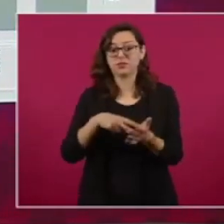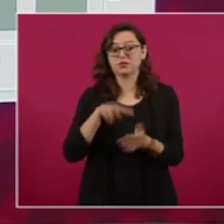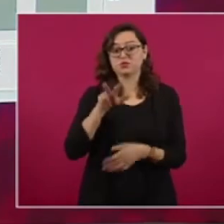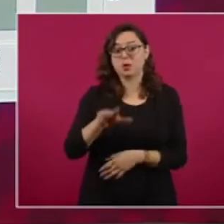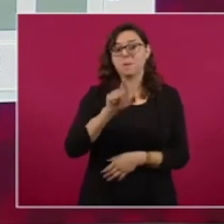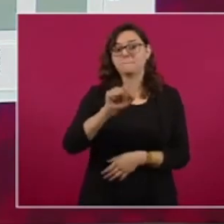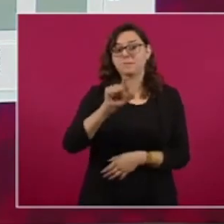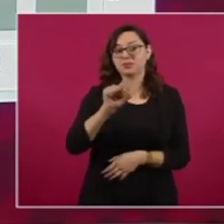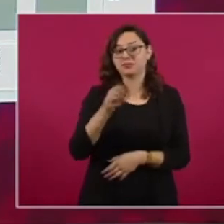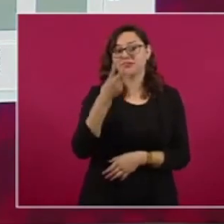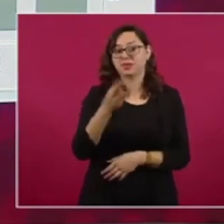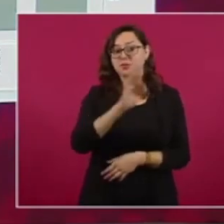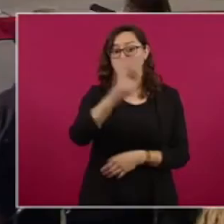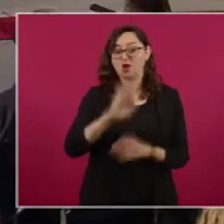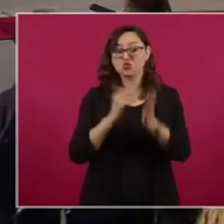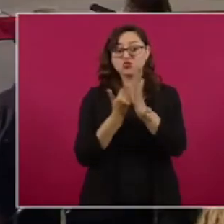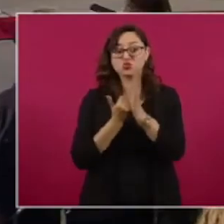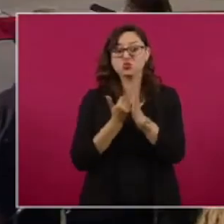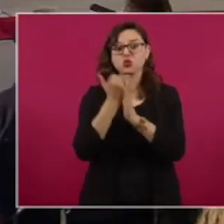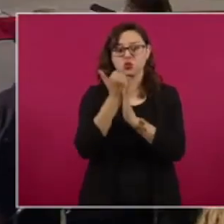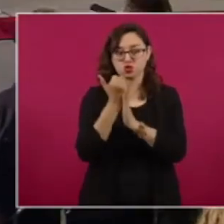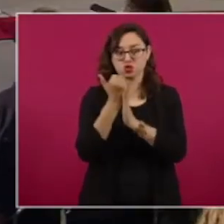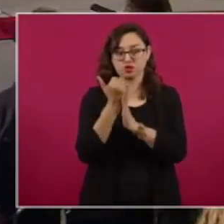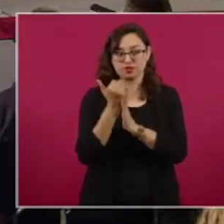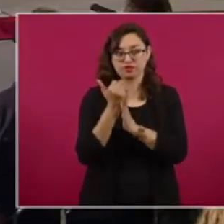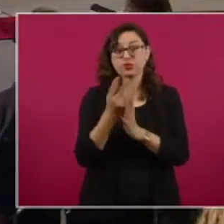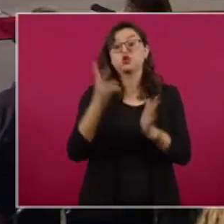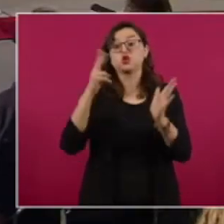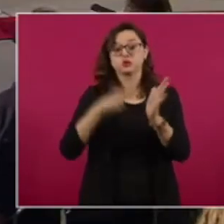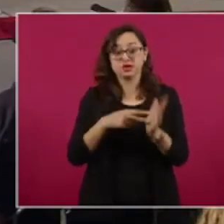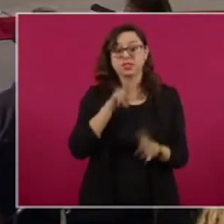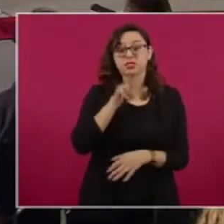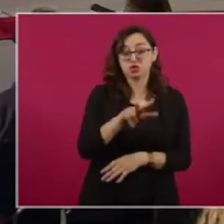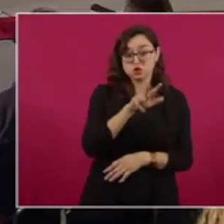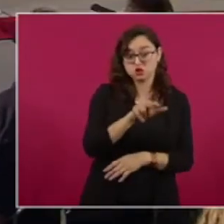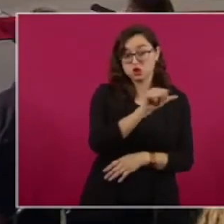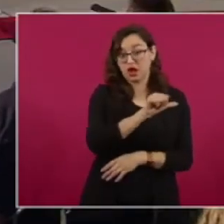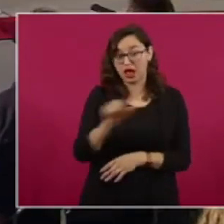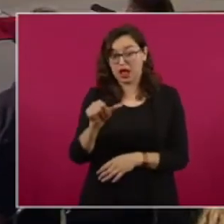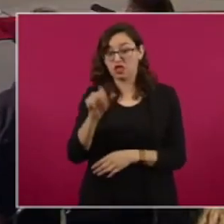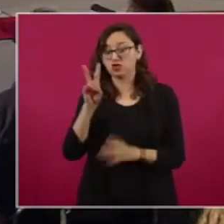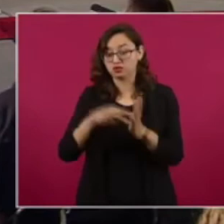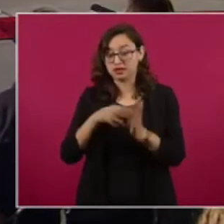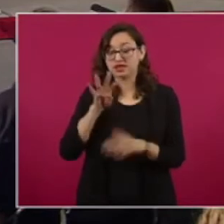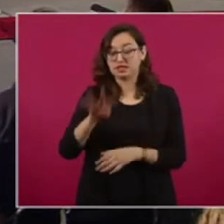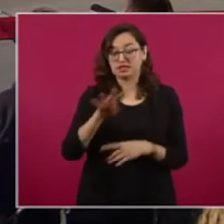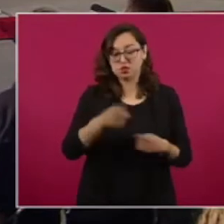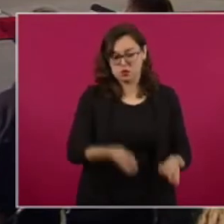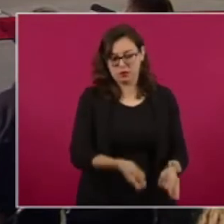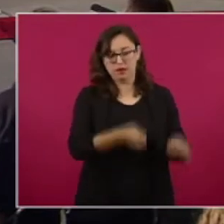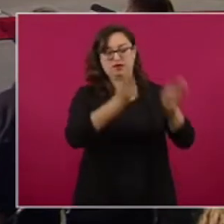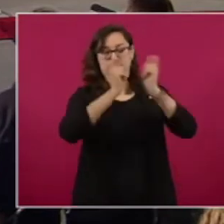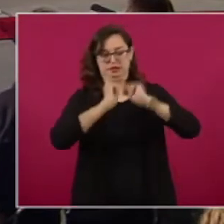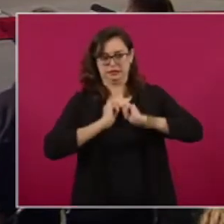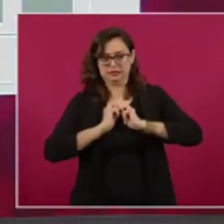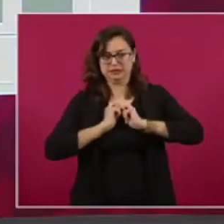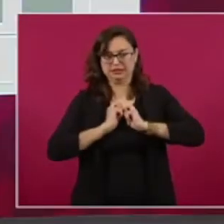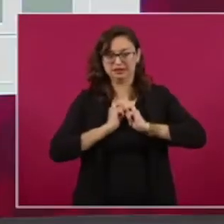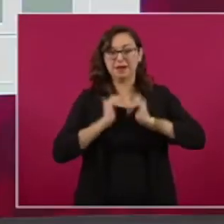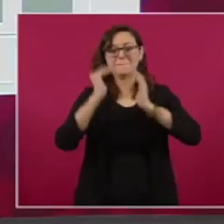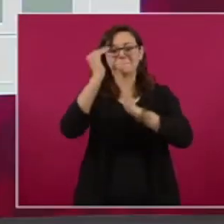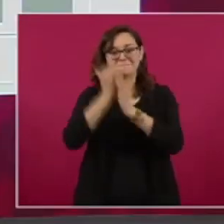23%. Aquí entramos nosotros. Del 18 al 19, 6.9%.